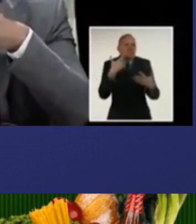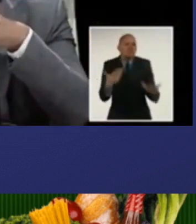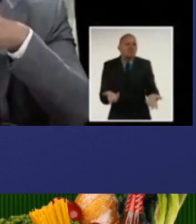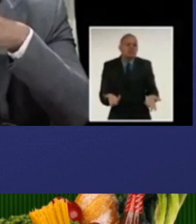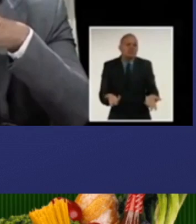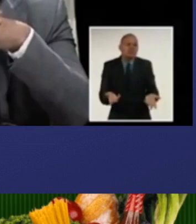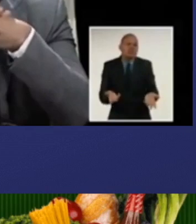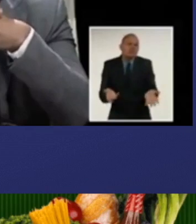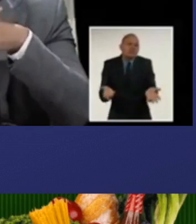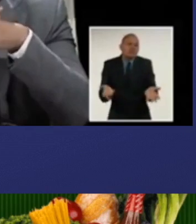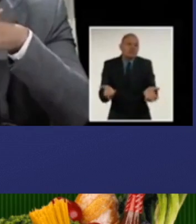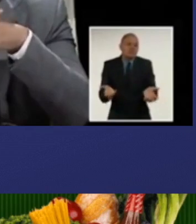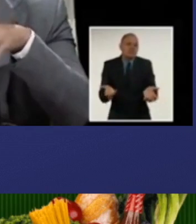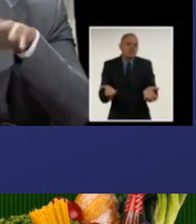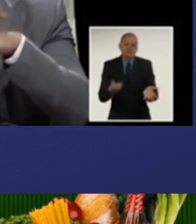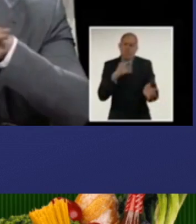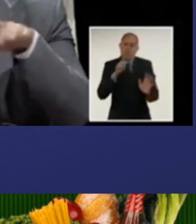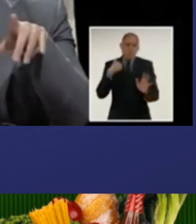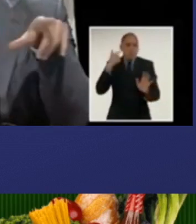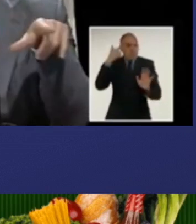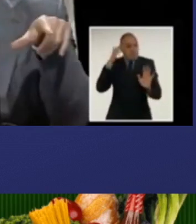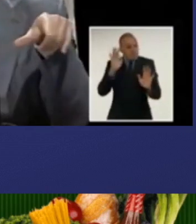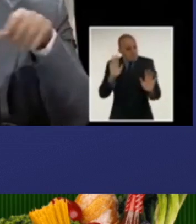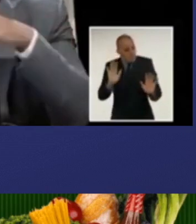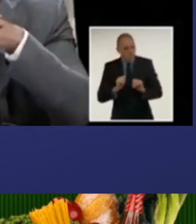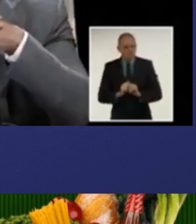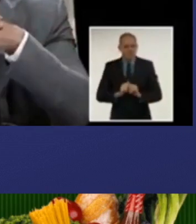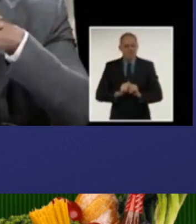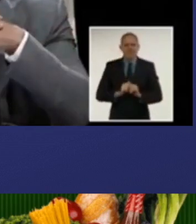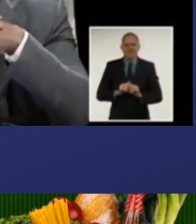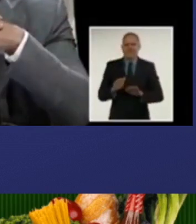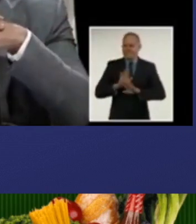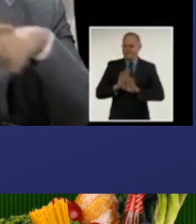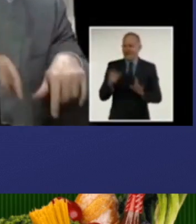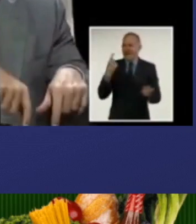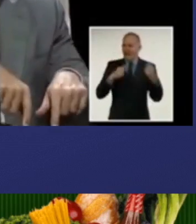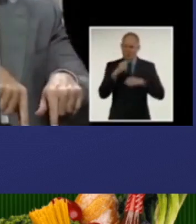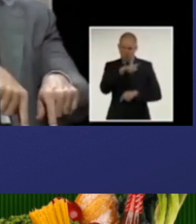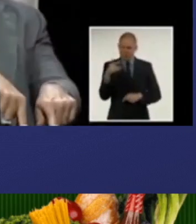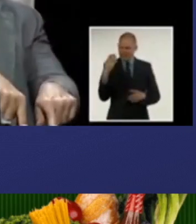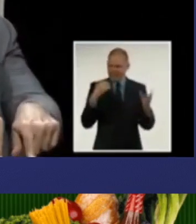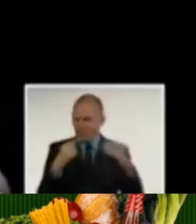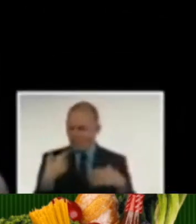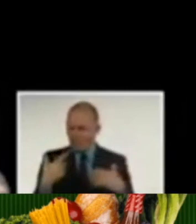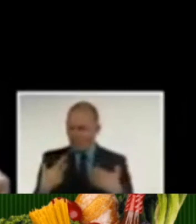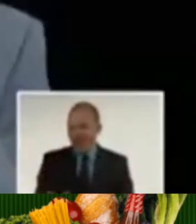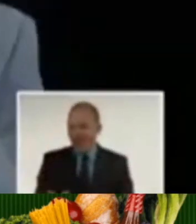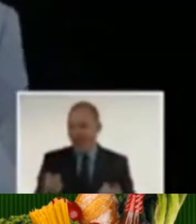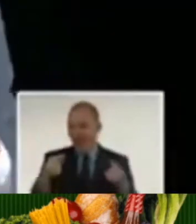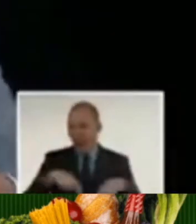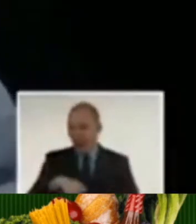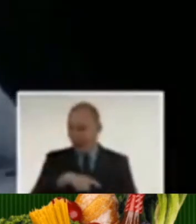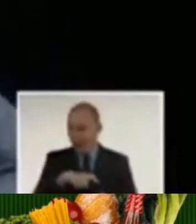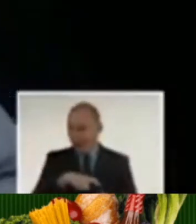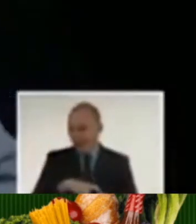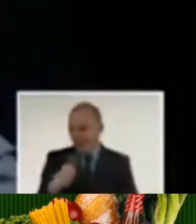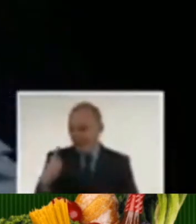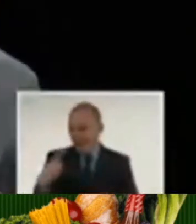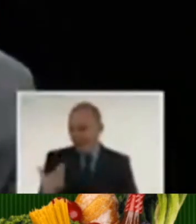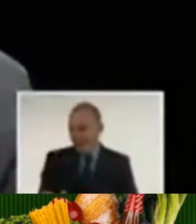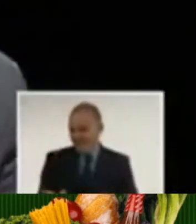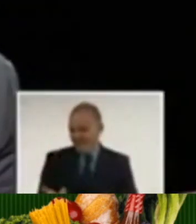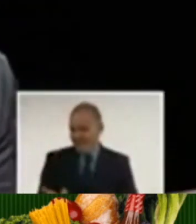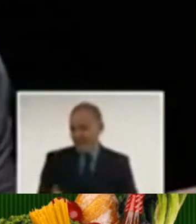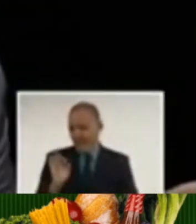sí creo que por ejemplo el Patriotismo ha sido fundamental algunos han mencionado eso aquí en enfrentar estos momentos o sea se pueden enfrentar estos momentos